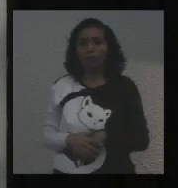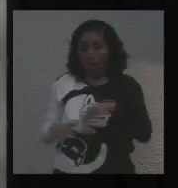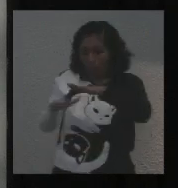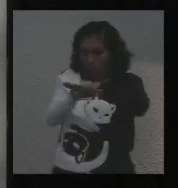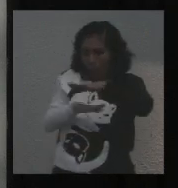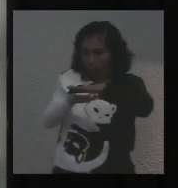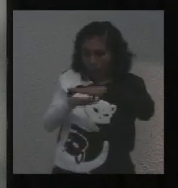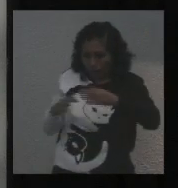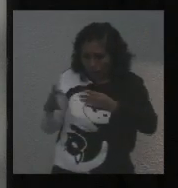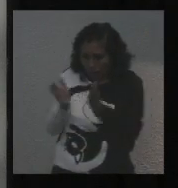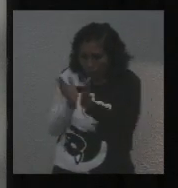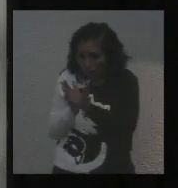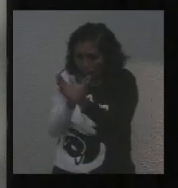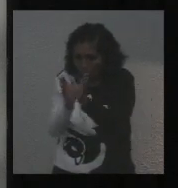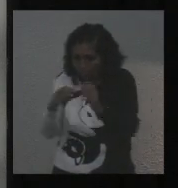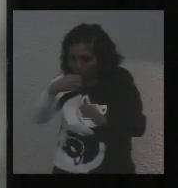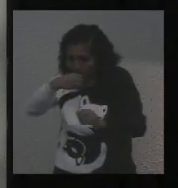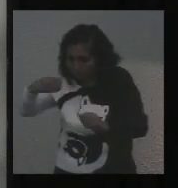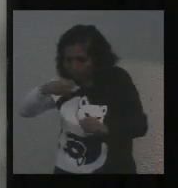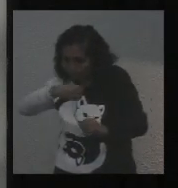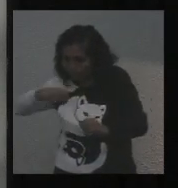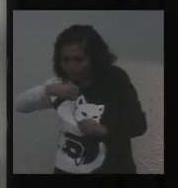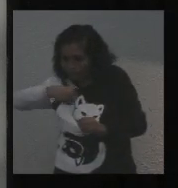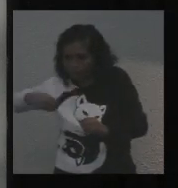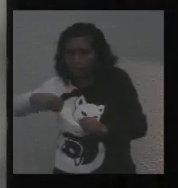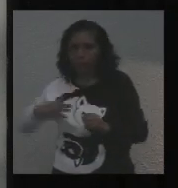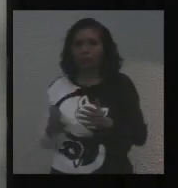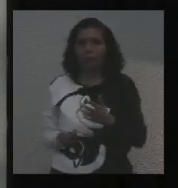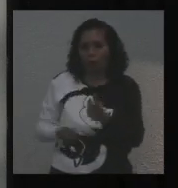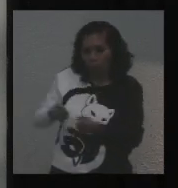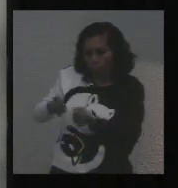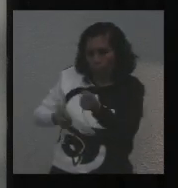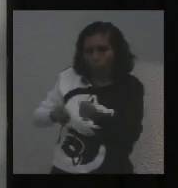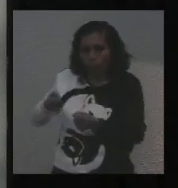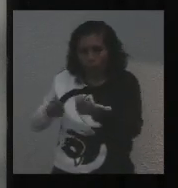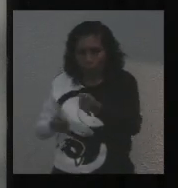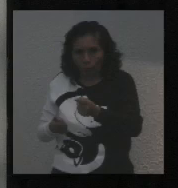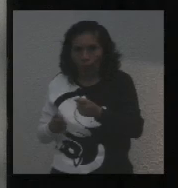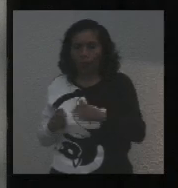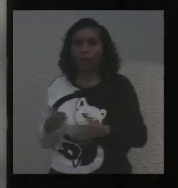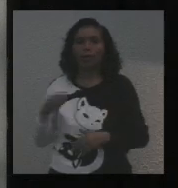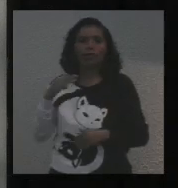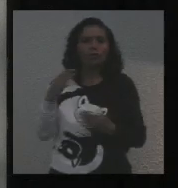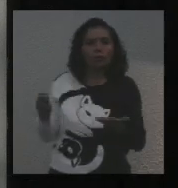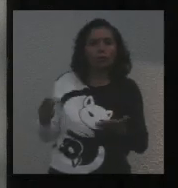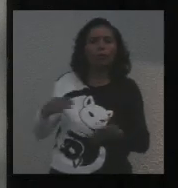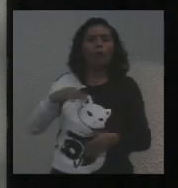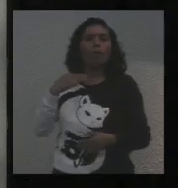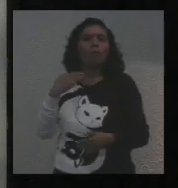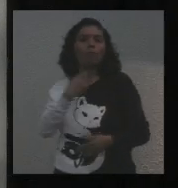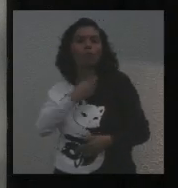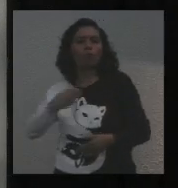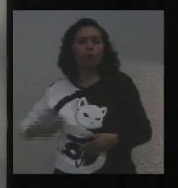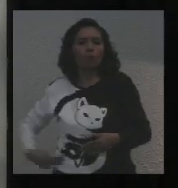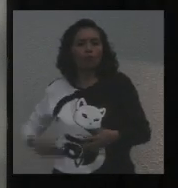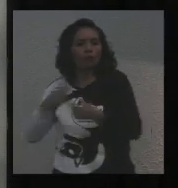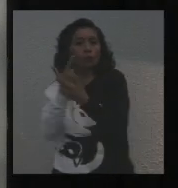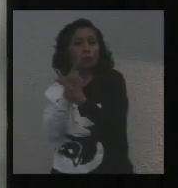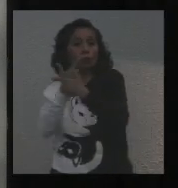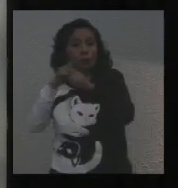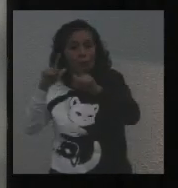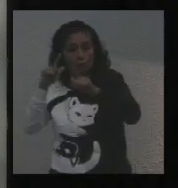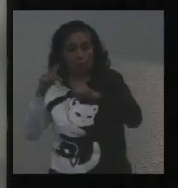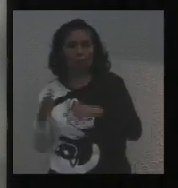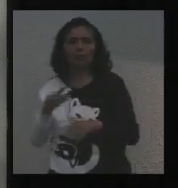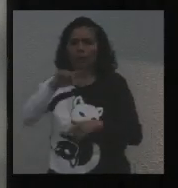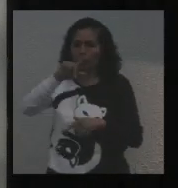división territorial y organización política y administrativa del Estado es el municipio libre. La ley orgánica determinará la